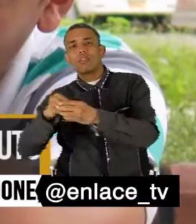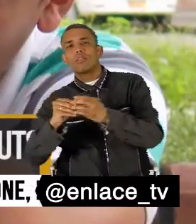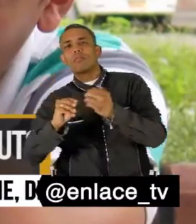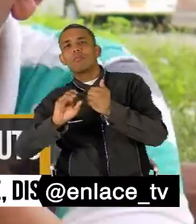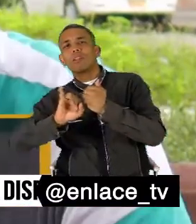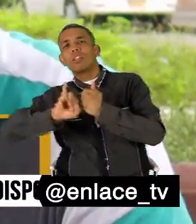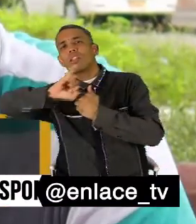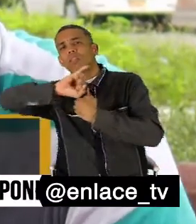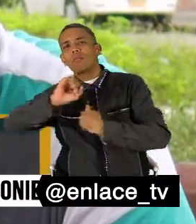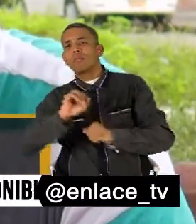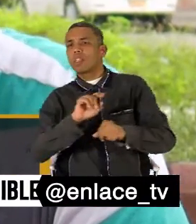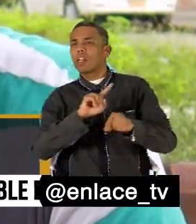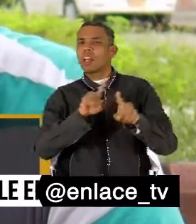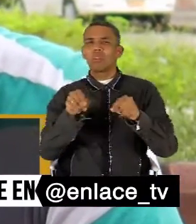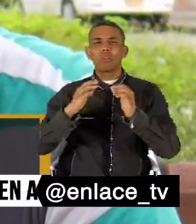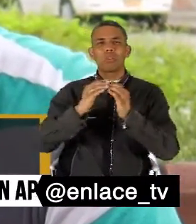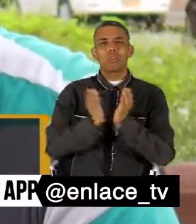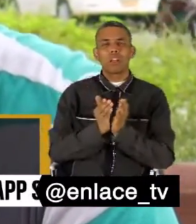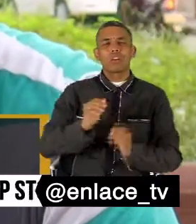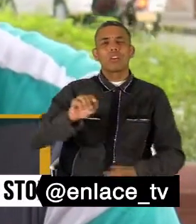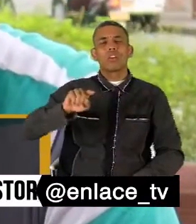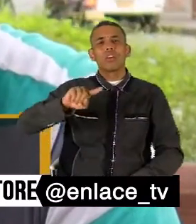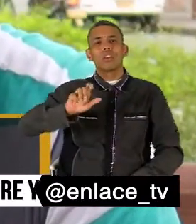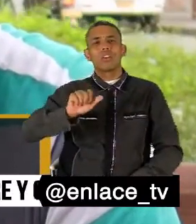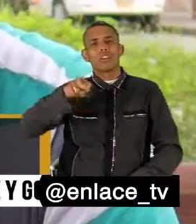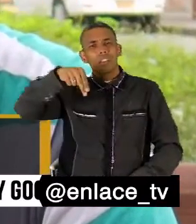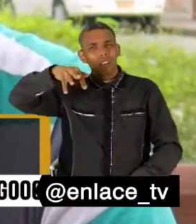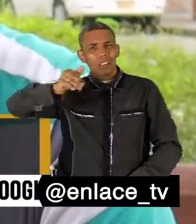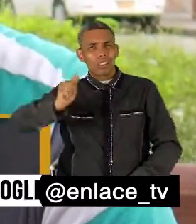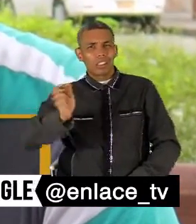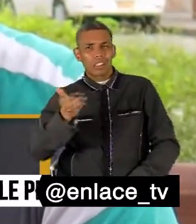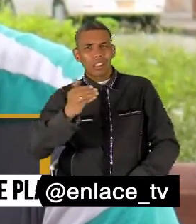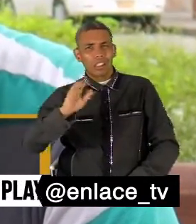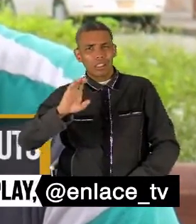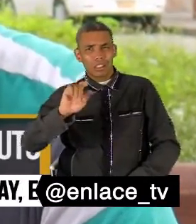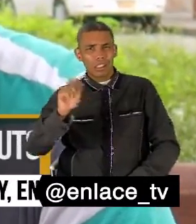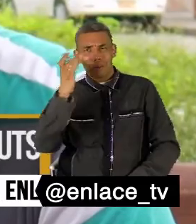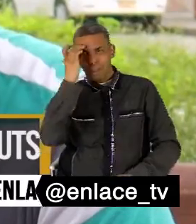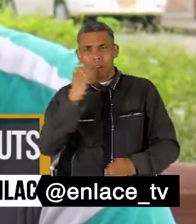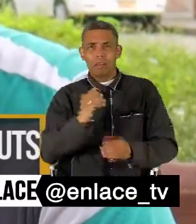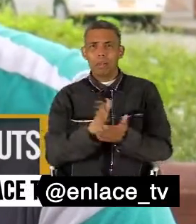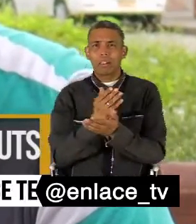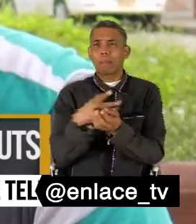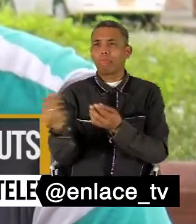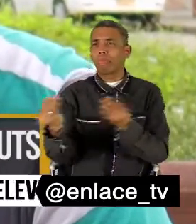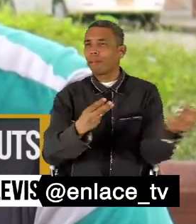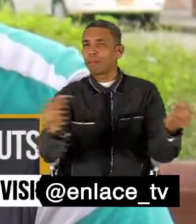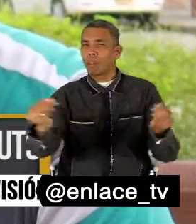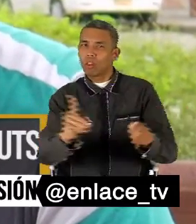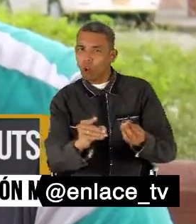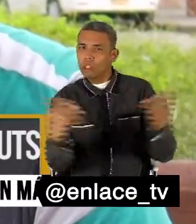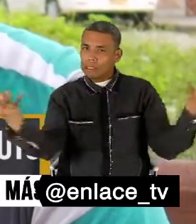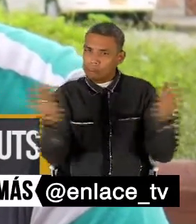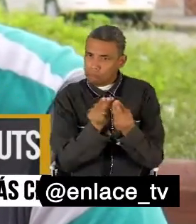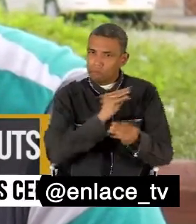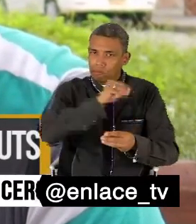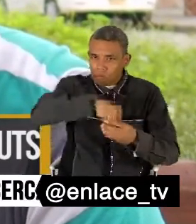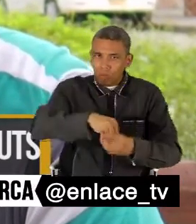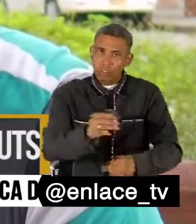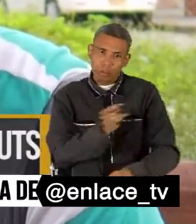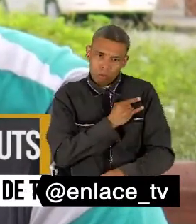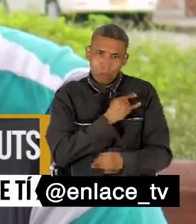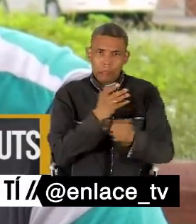el Santa Cecilia, donde todos nosotros somos UTEístas, porque Barranca Bermeja también cuenta, y eso era algo que queríamos demostrar ese día, y pudimos verlo reflejado